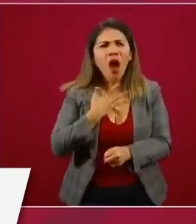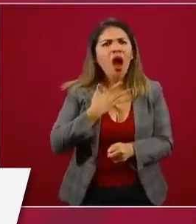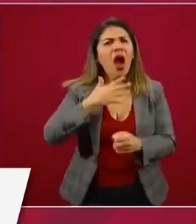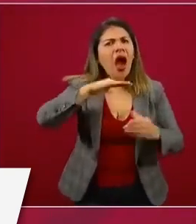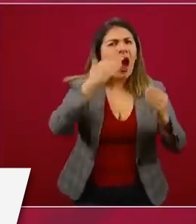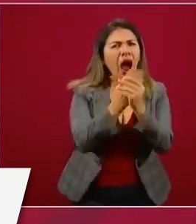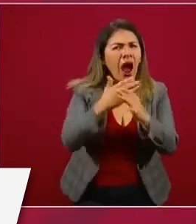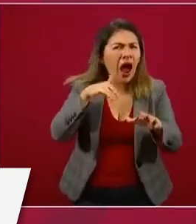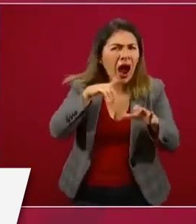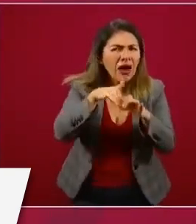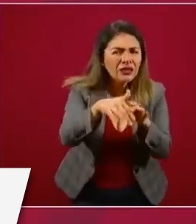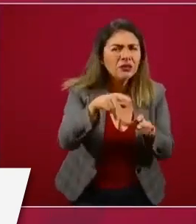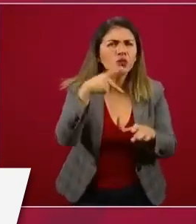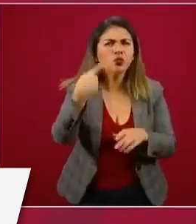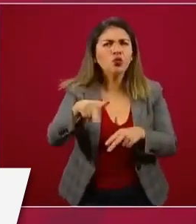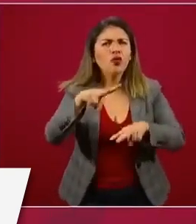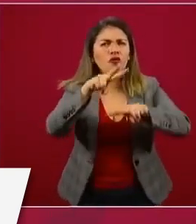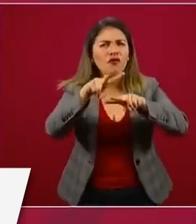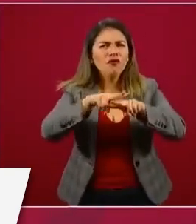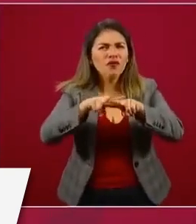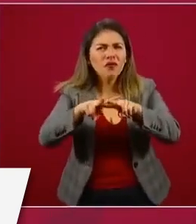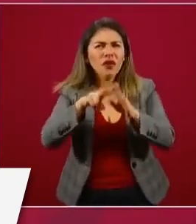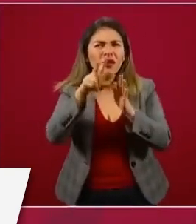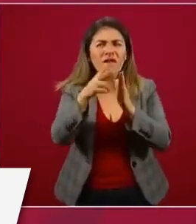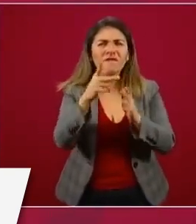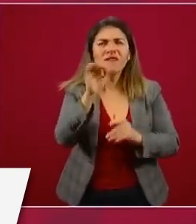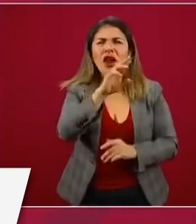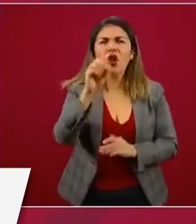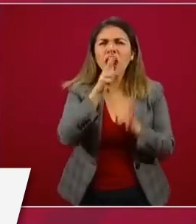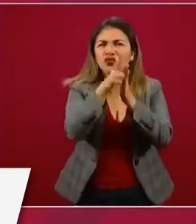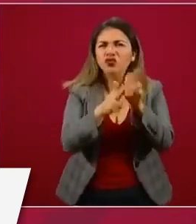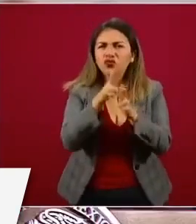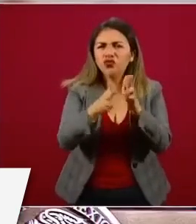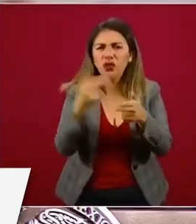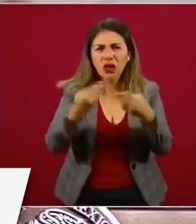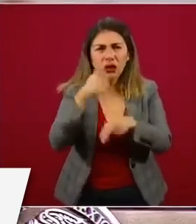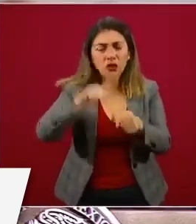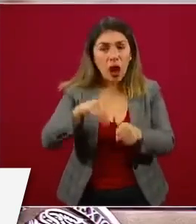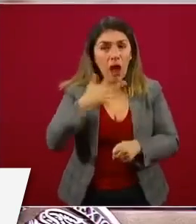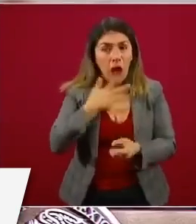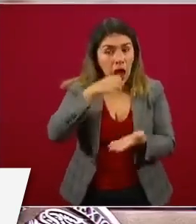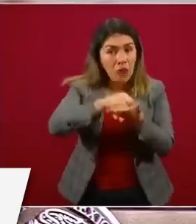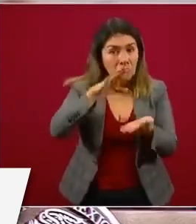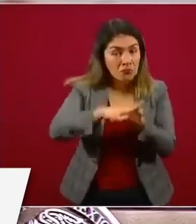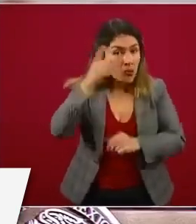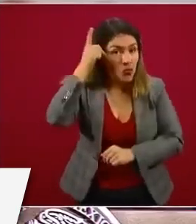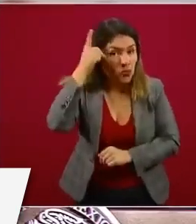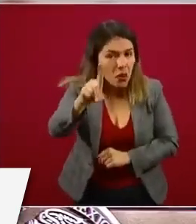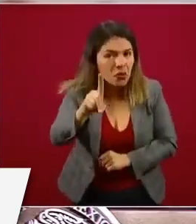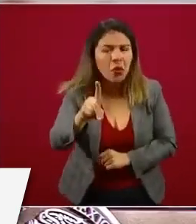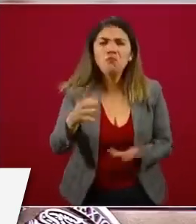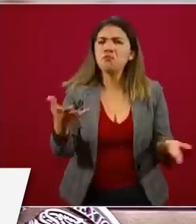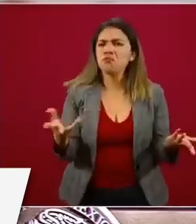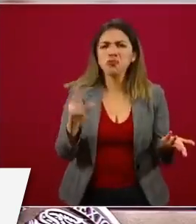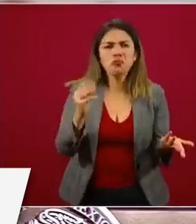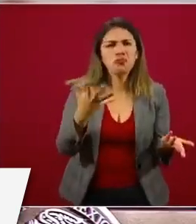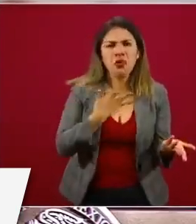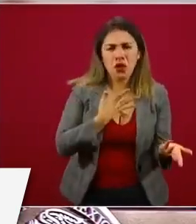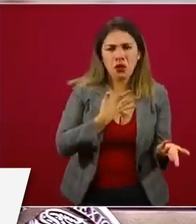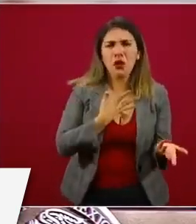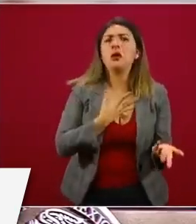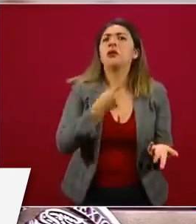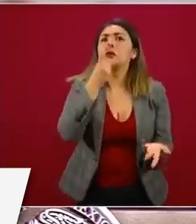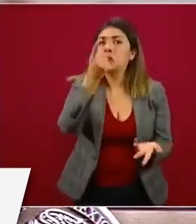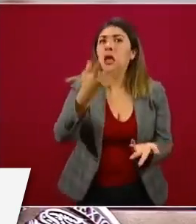de la sct había registro de muchas propiedades era virtualmente inexistente o sea que se suponía que